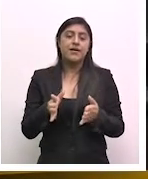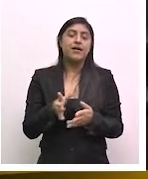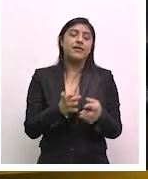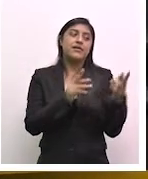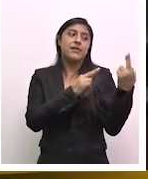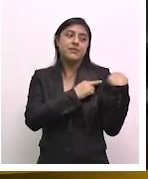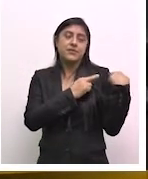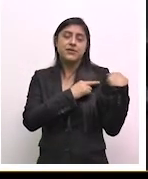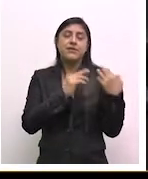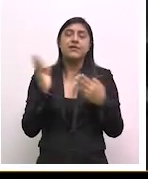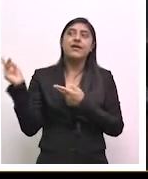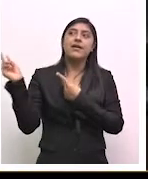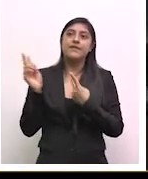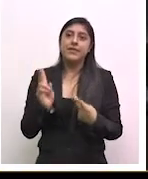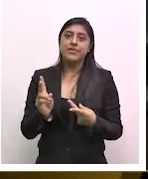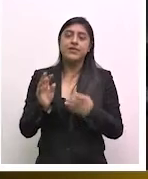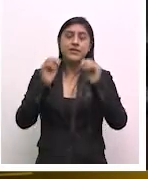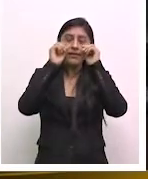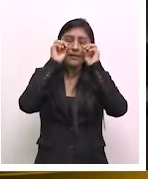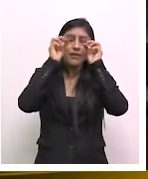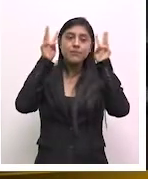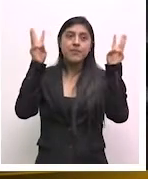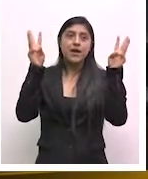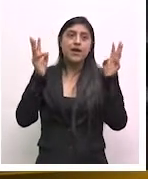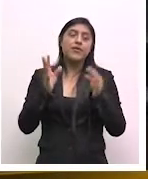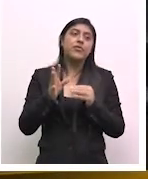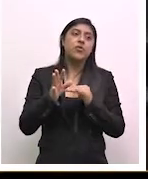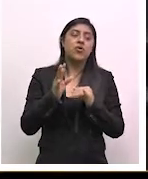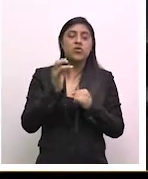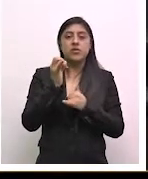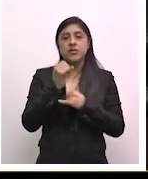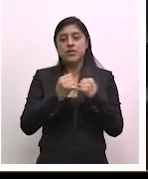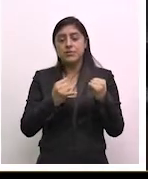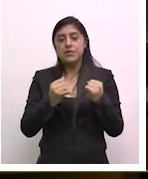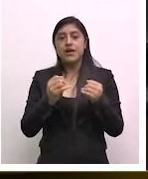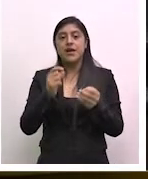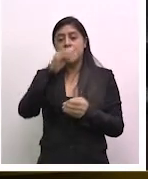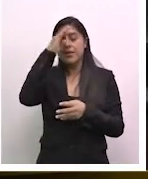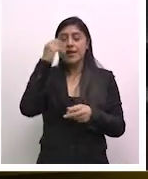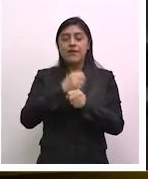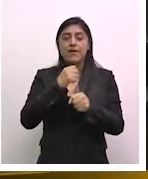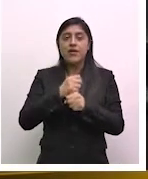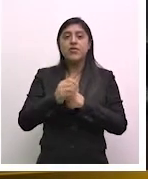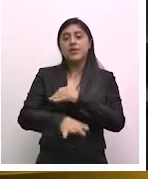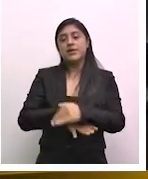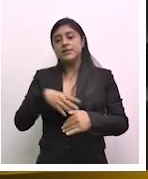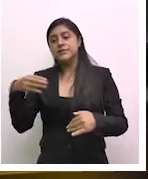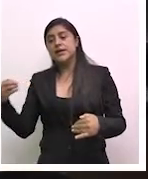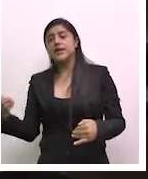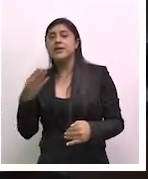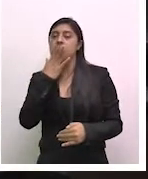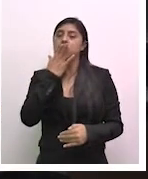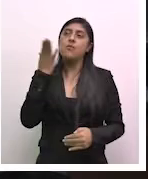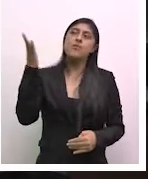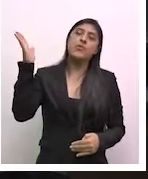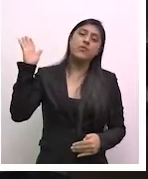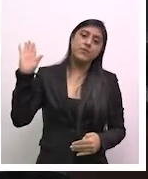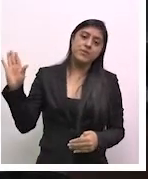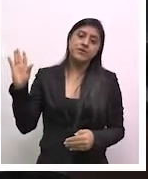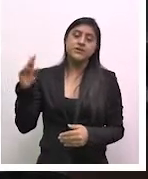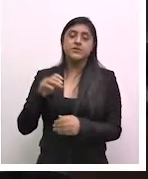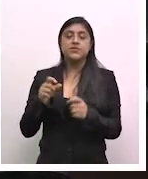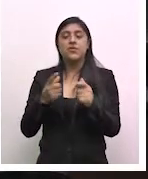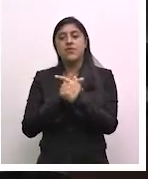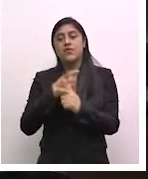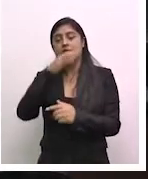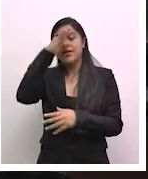y pues en ello conlleva el hecho de venir de temprano y salir después de que estén todos el trabajo es arduo y pues tiene que ver